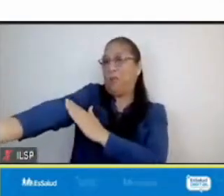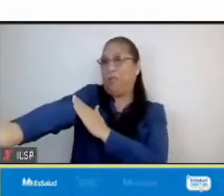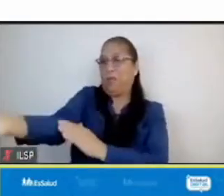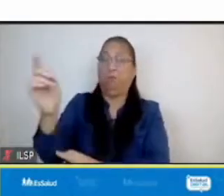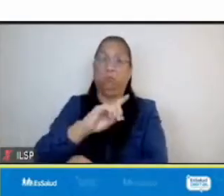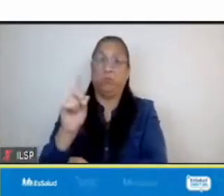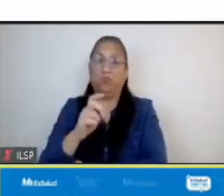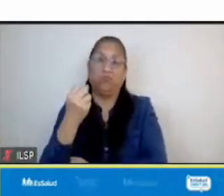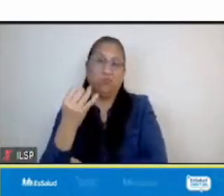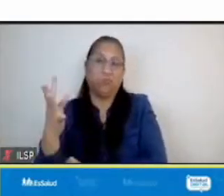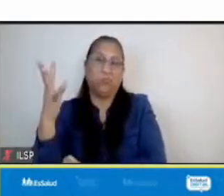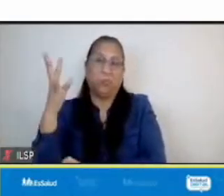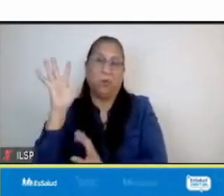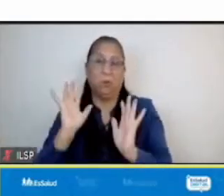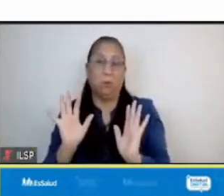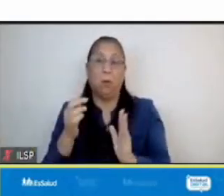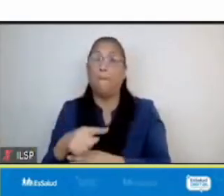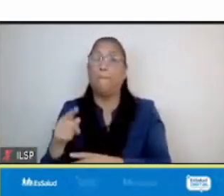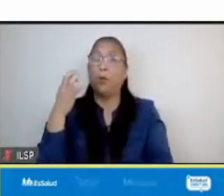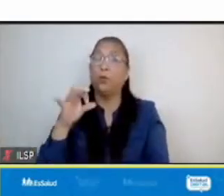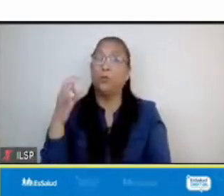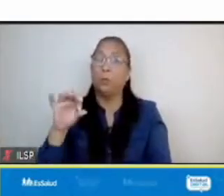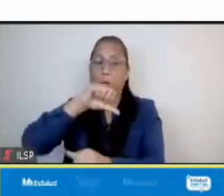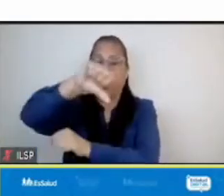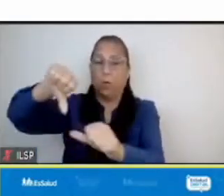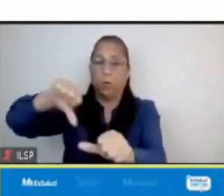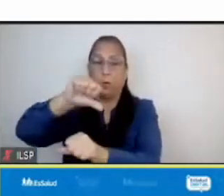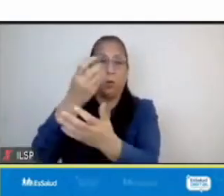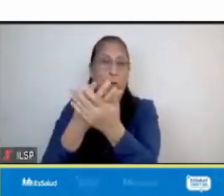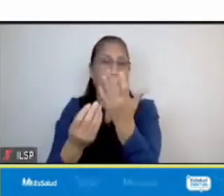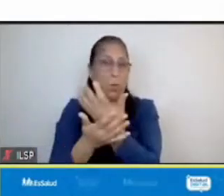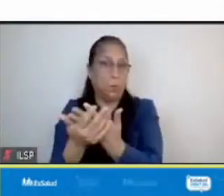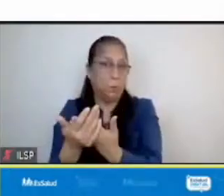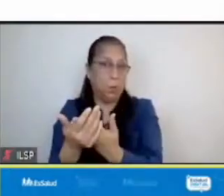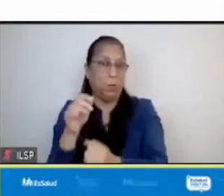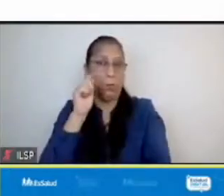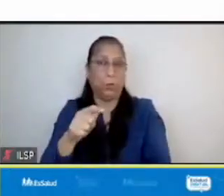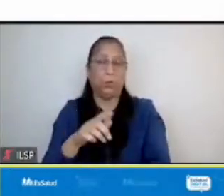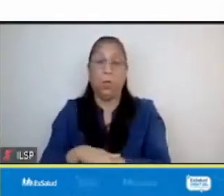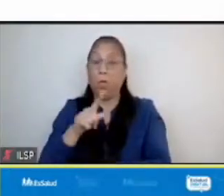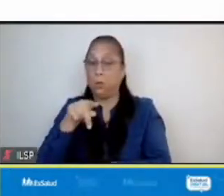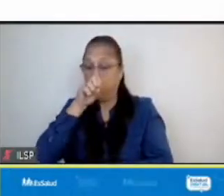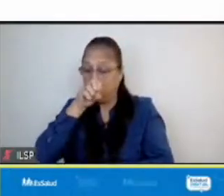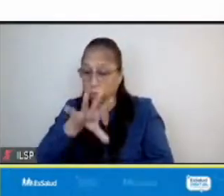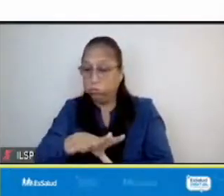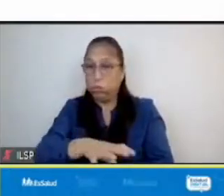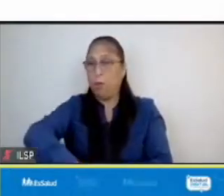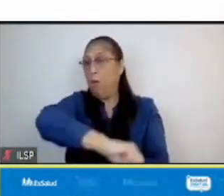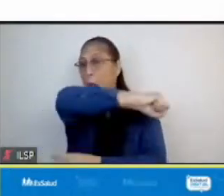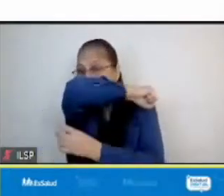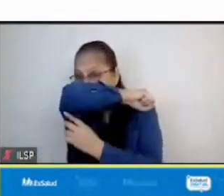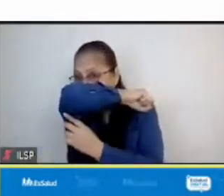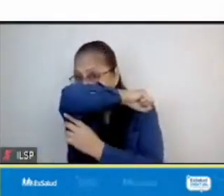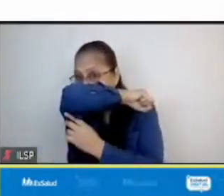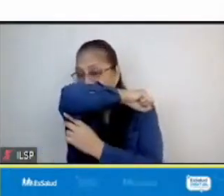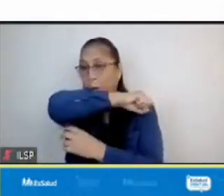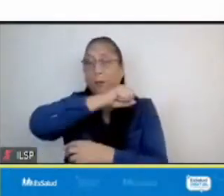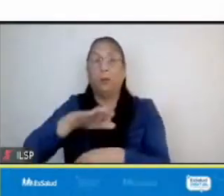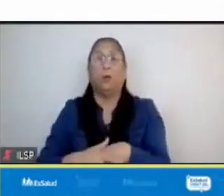casualidad, no caritas así, pero por lo general uno interactúa con las manos. Entonces, si tú estornudas o toses así, toda tu mano está